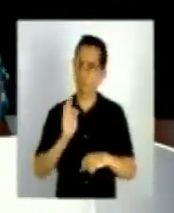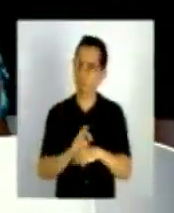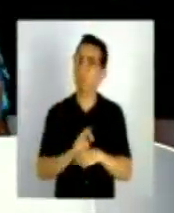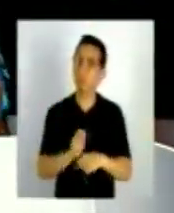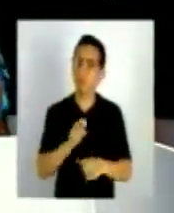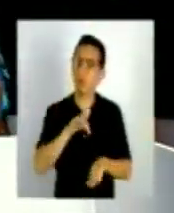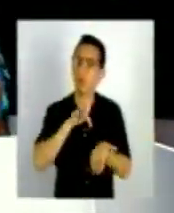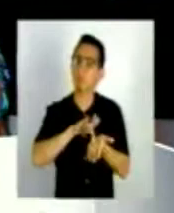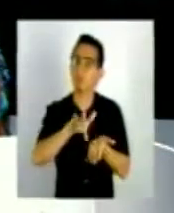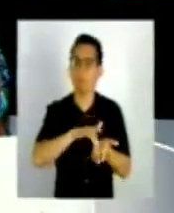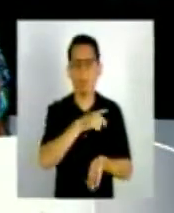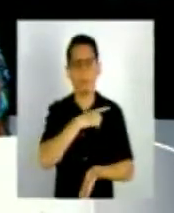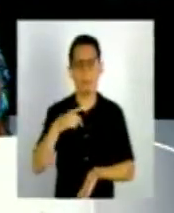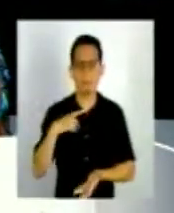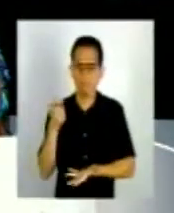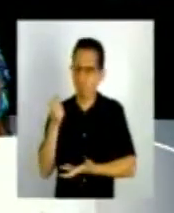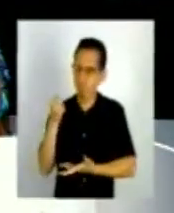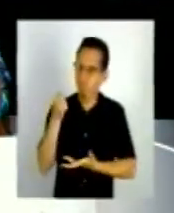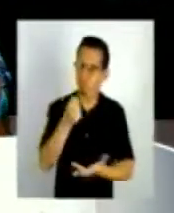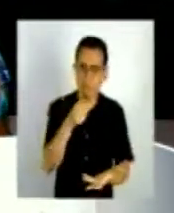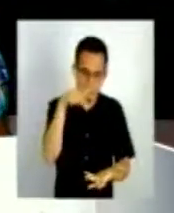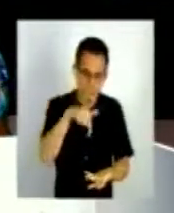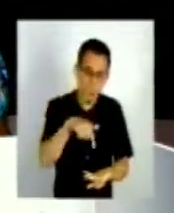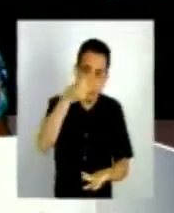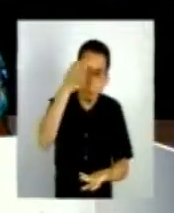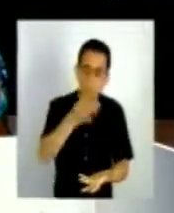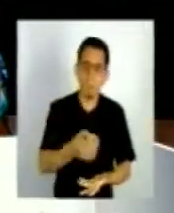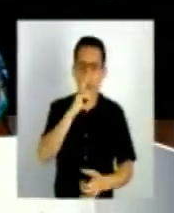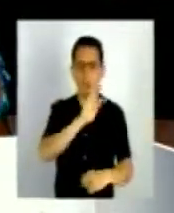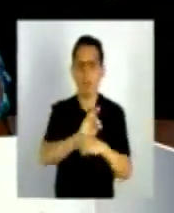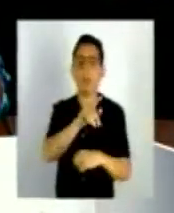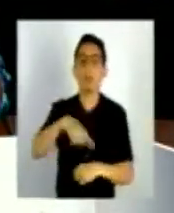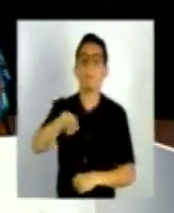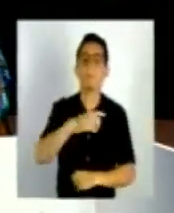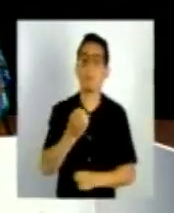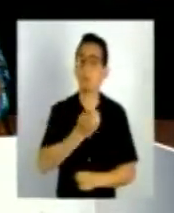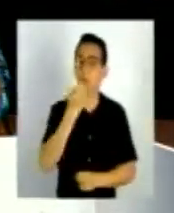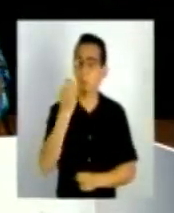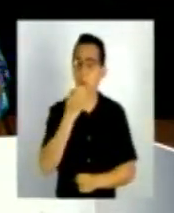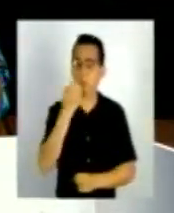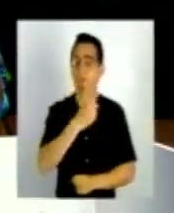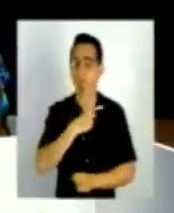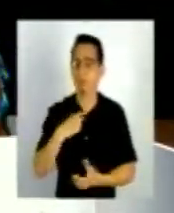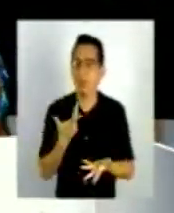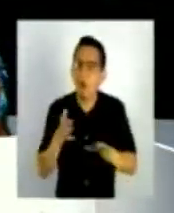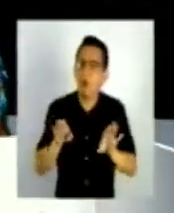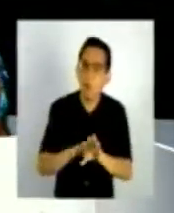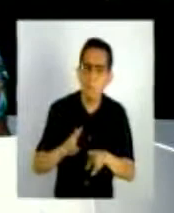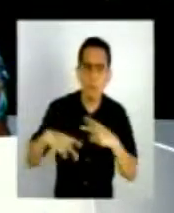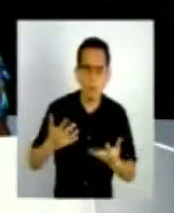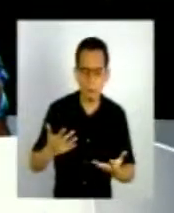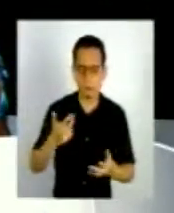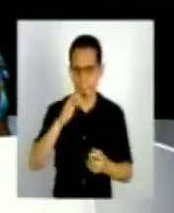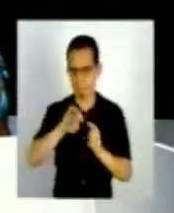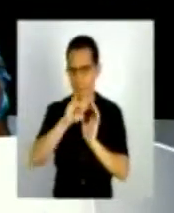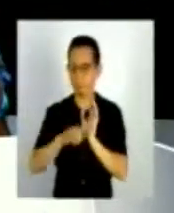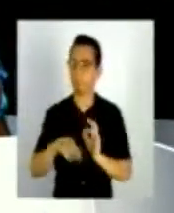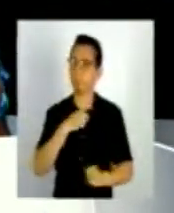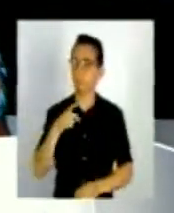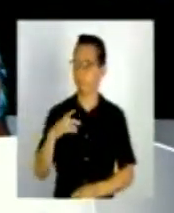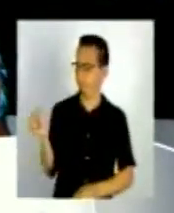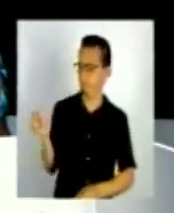profundizar sobre las propuestas que hicieron en cada uno de estos temas en este segundo